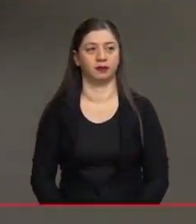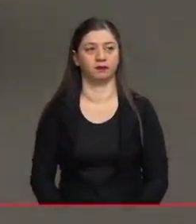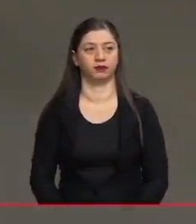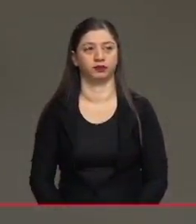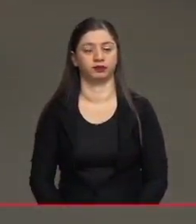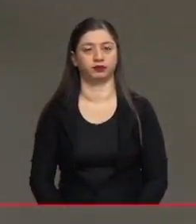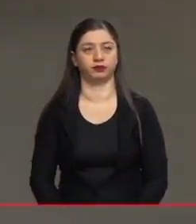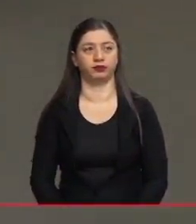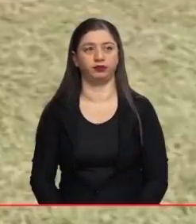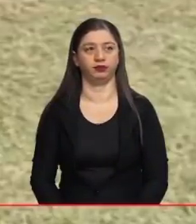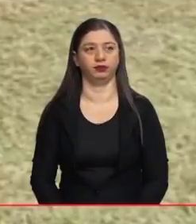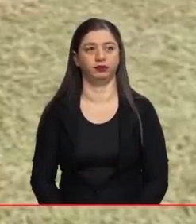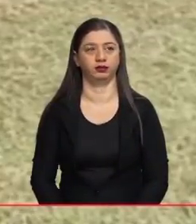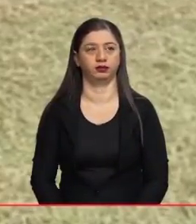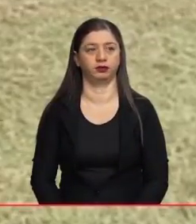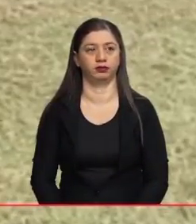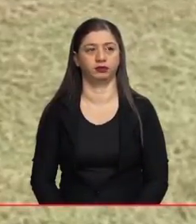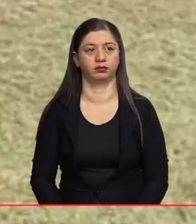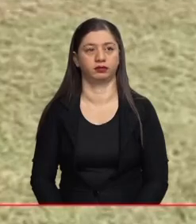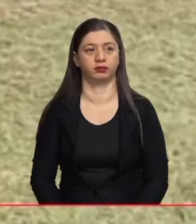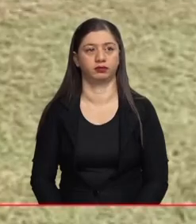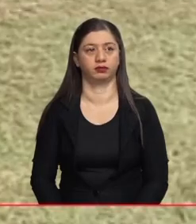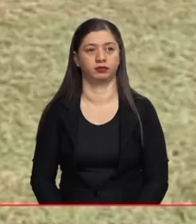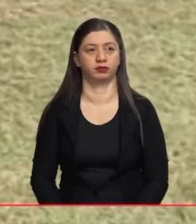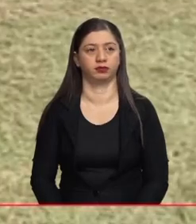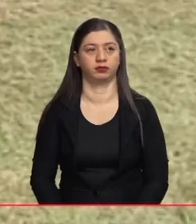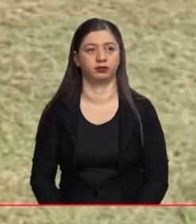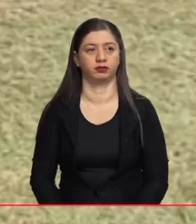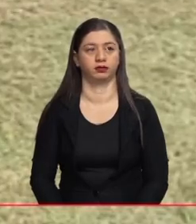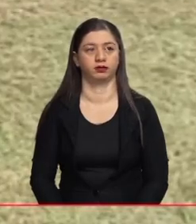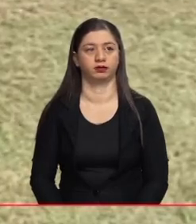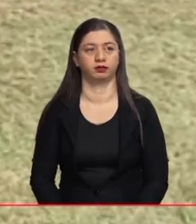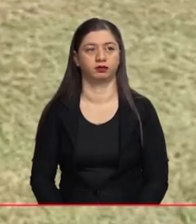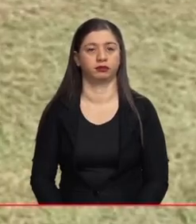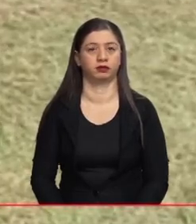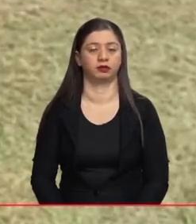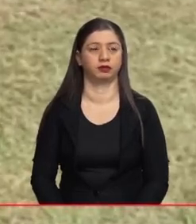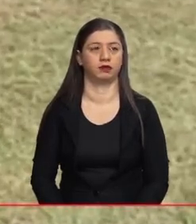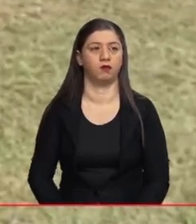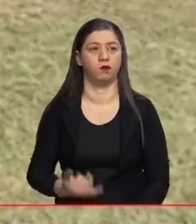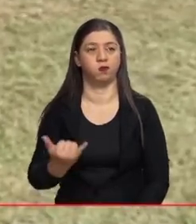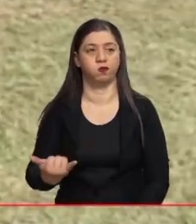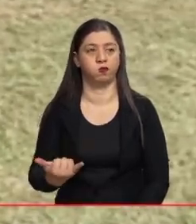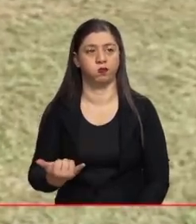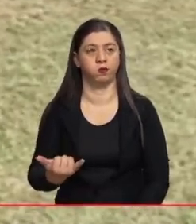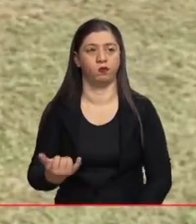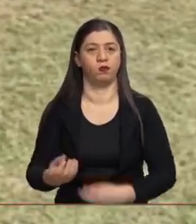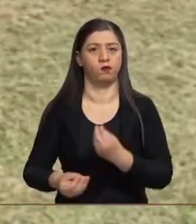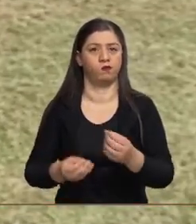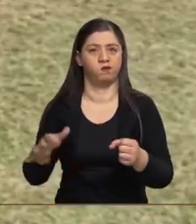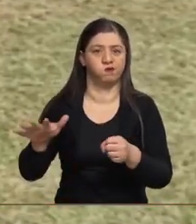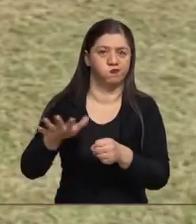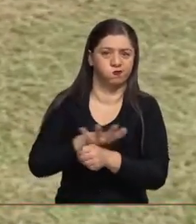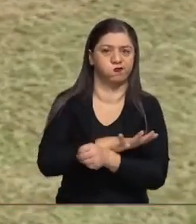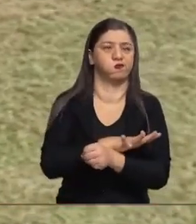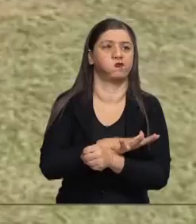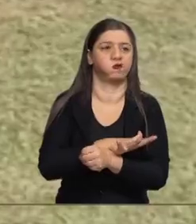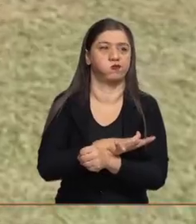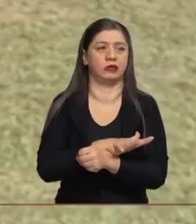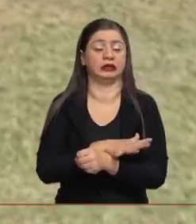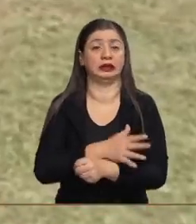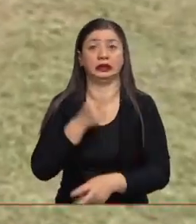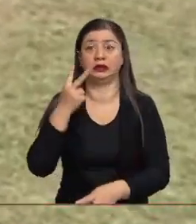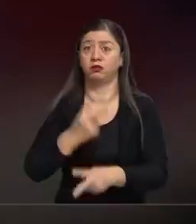Corren el riesgo, montándose en chiveros, se llena, expuestos a que a